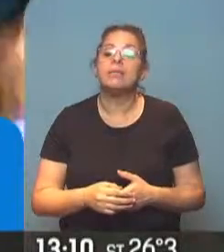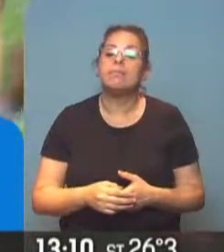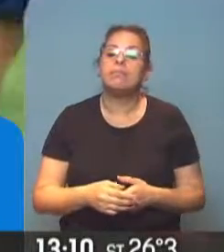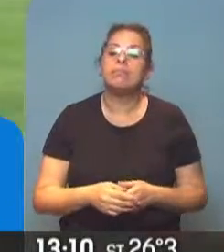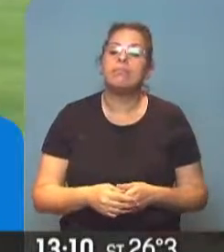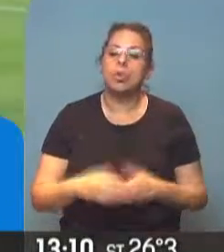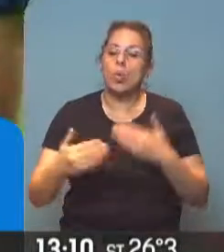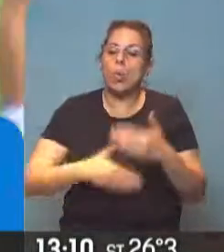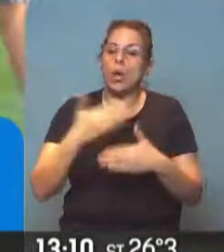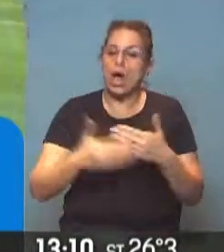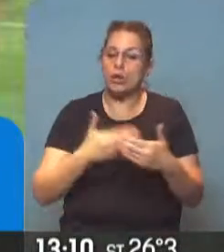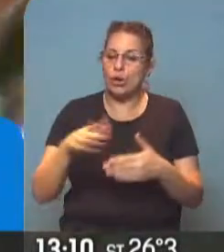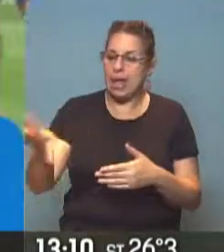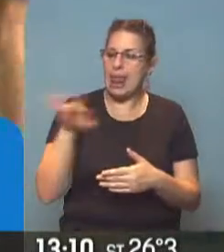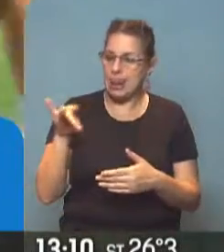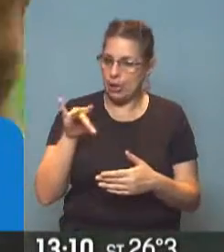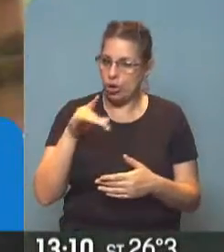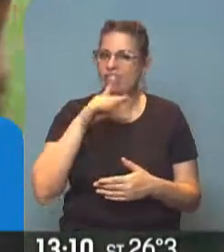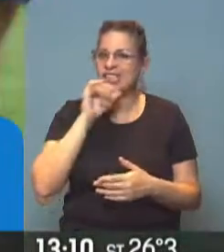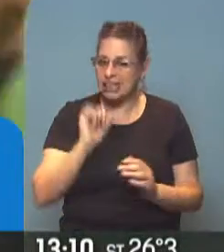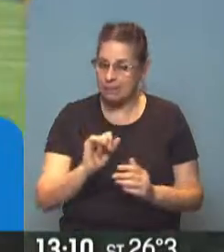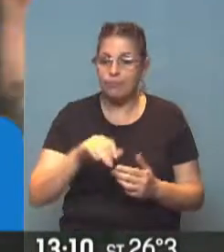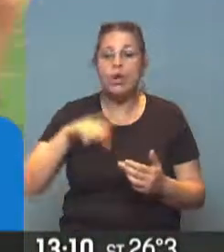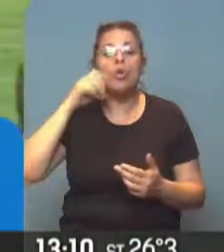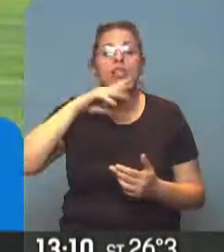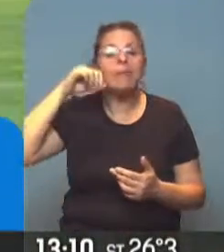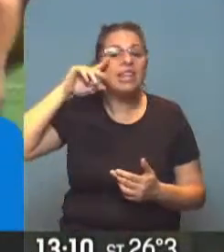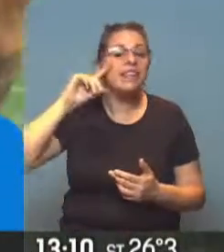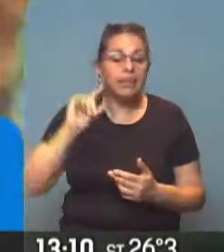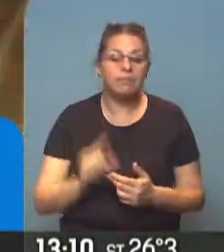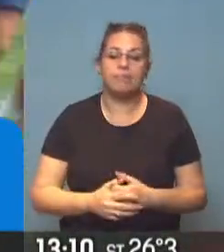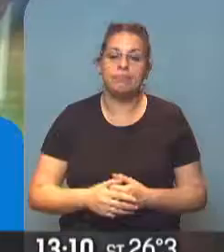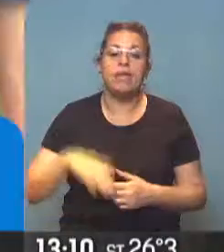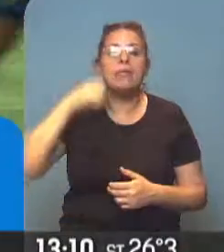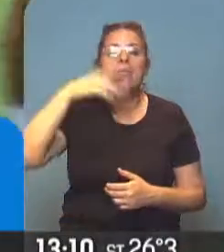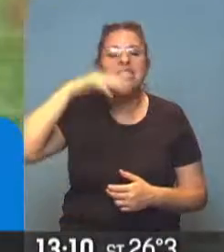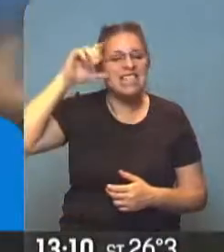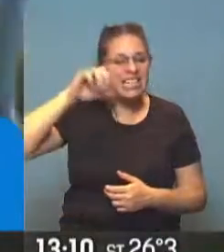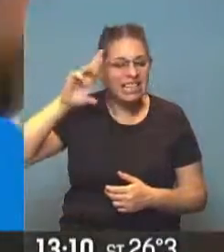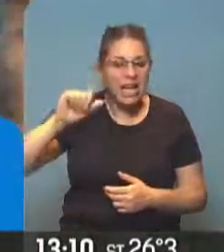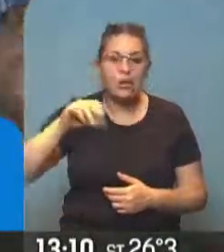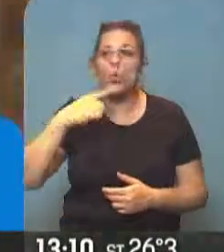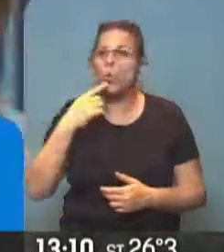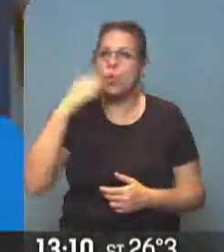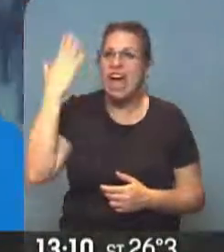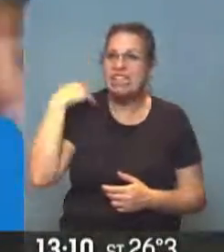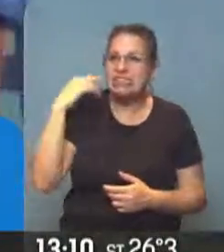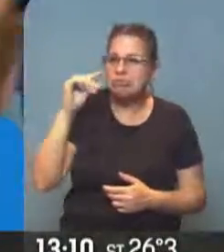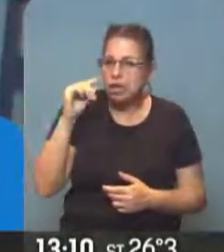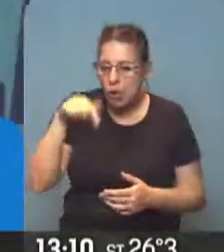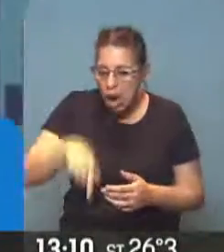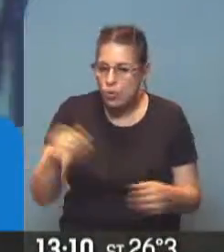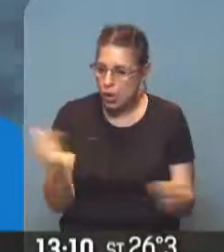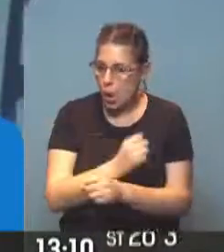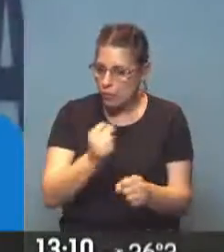el jugador que eligió San Paoli. Nicolás Otamendi. Mascherano era una duda hasta hace algunas horas, pero se lo